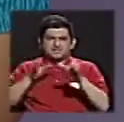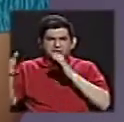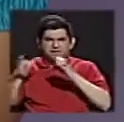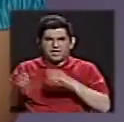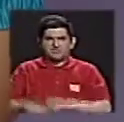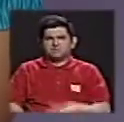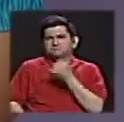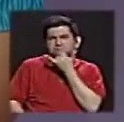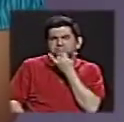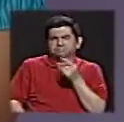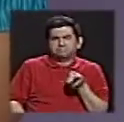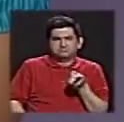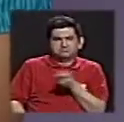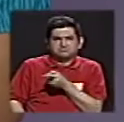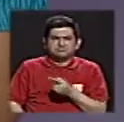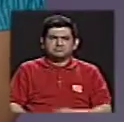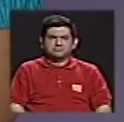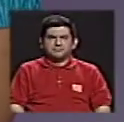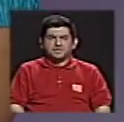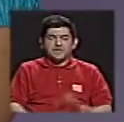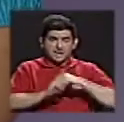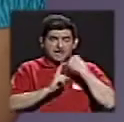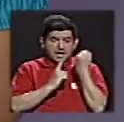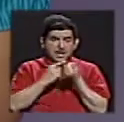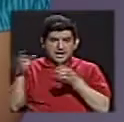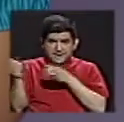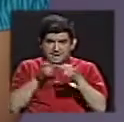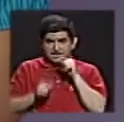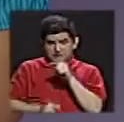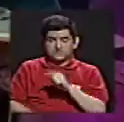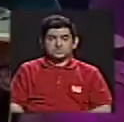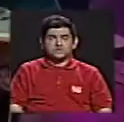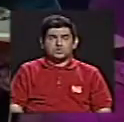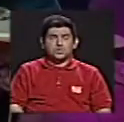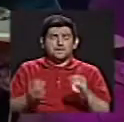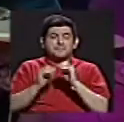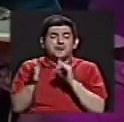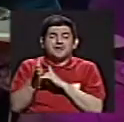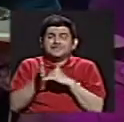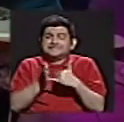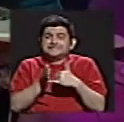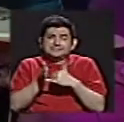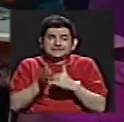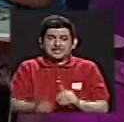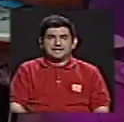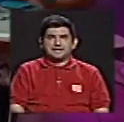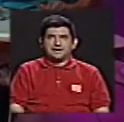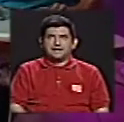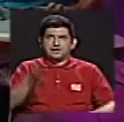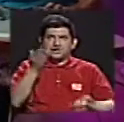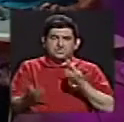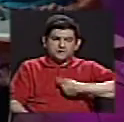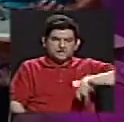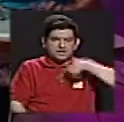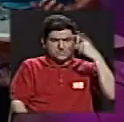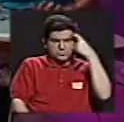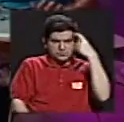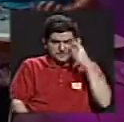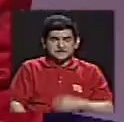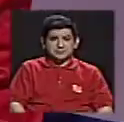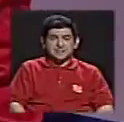comerciales? En el punto comercial, para mí ese es uno de los puntos más delicados, o sea, ahí es donde incluso lo podríamos considerar